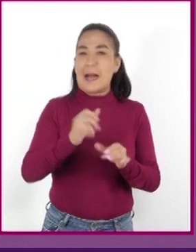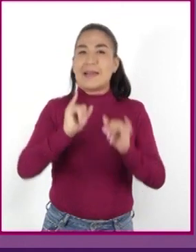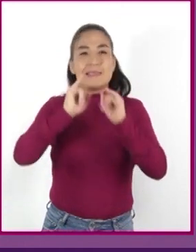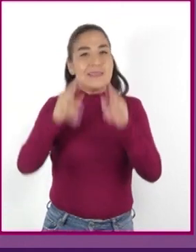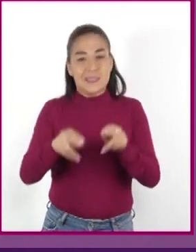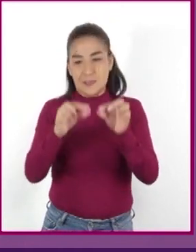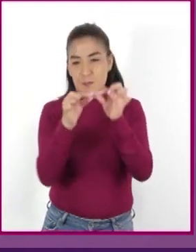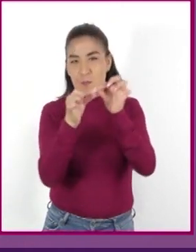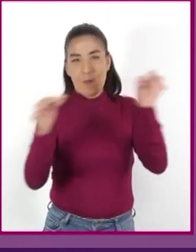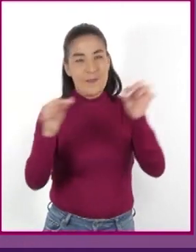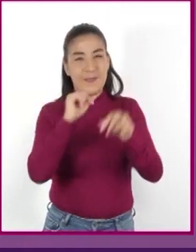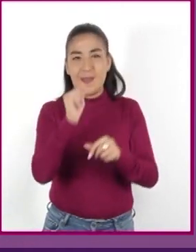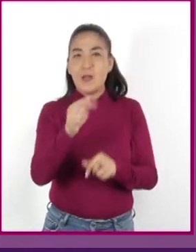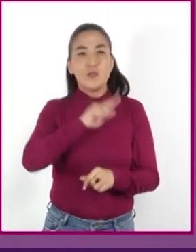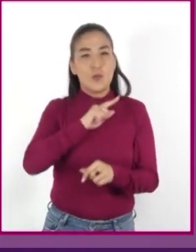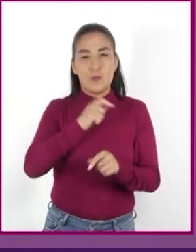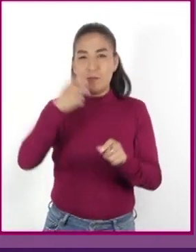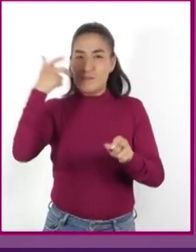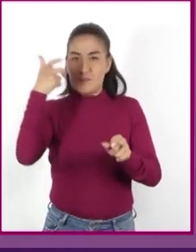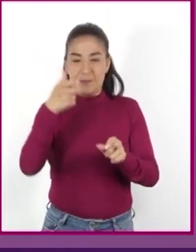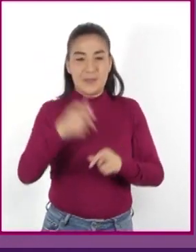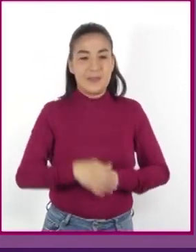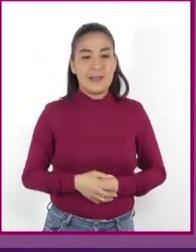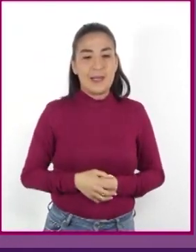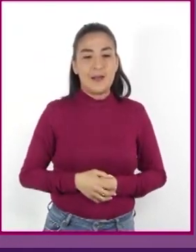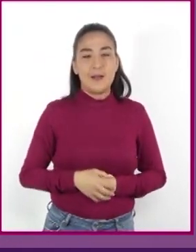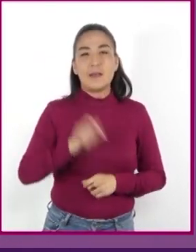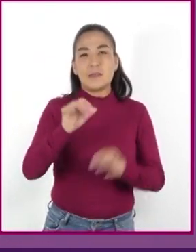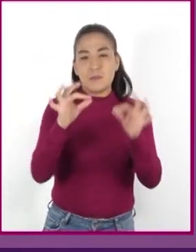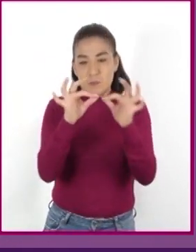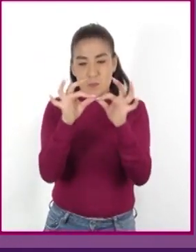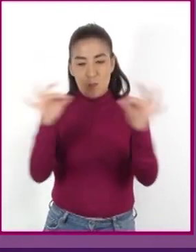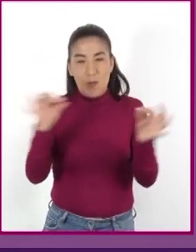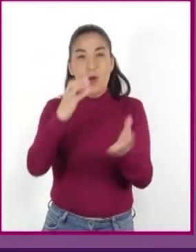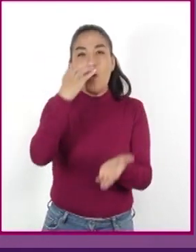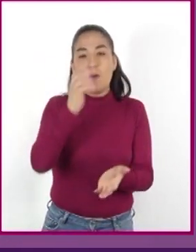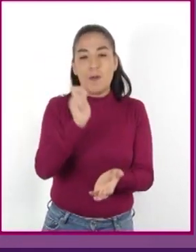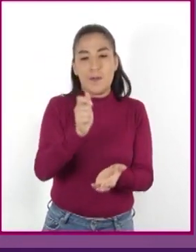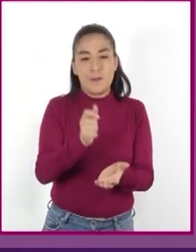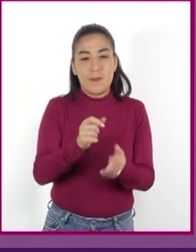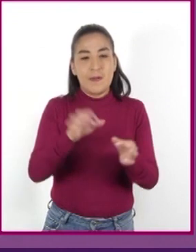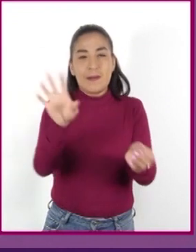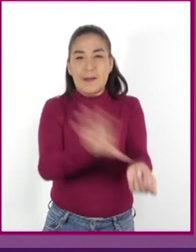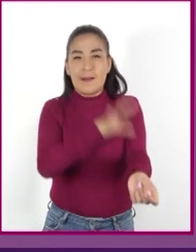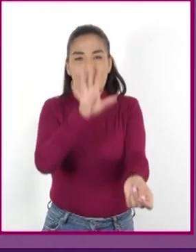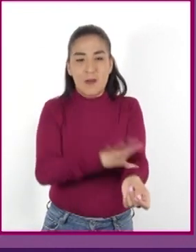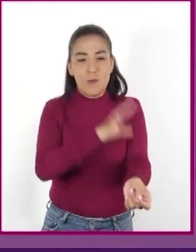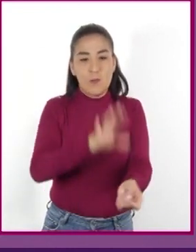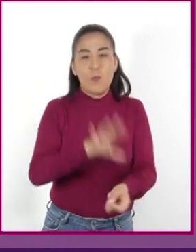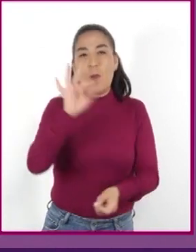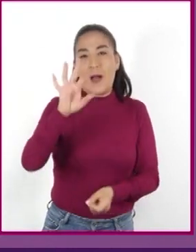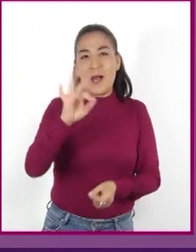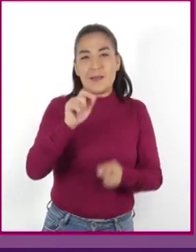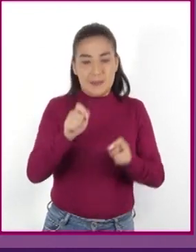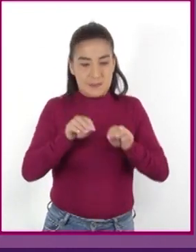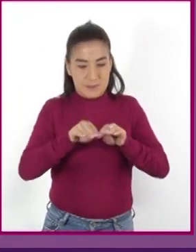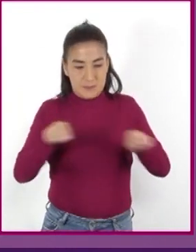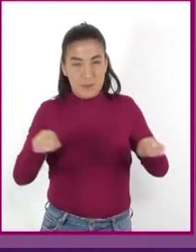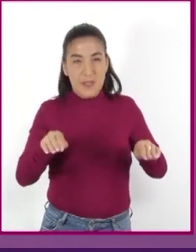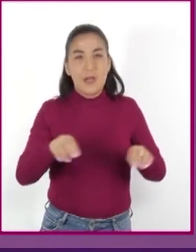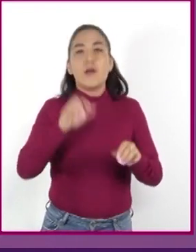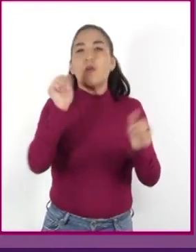aguja, 2 trozos de cable recubierto de plástico de 40 centímetros de largo con los